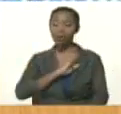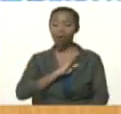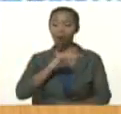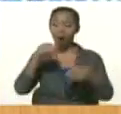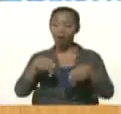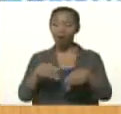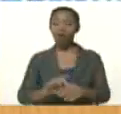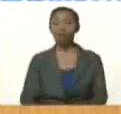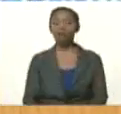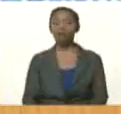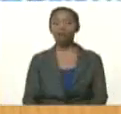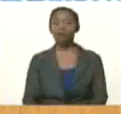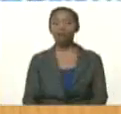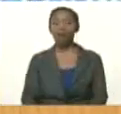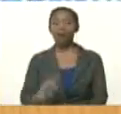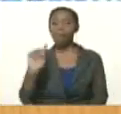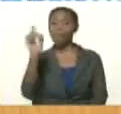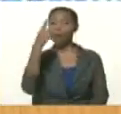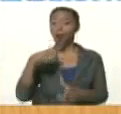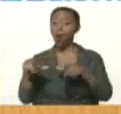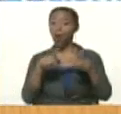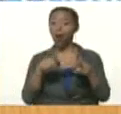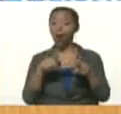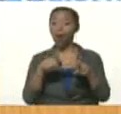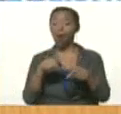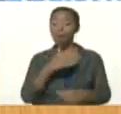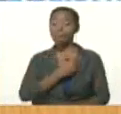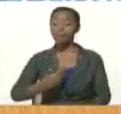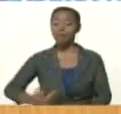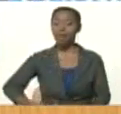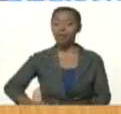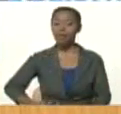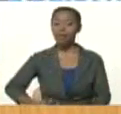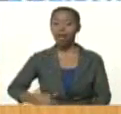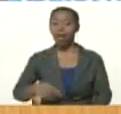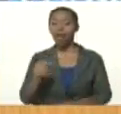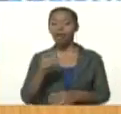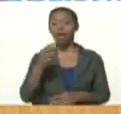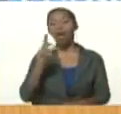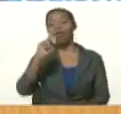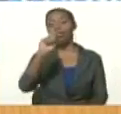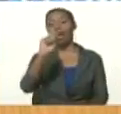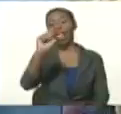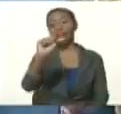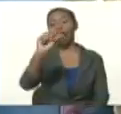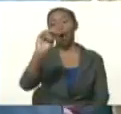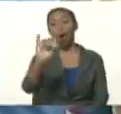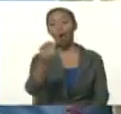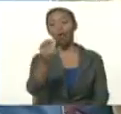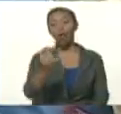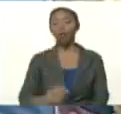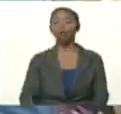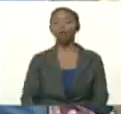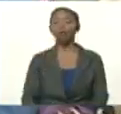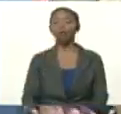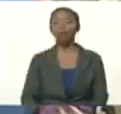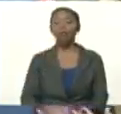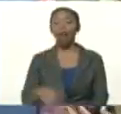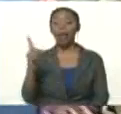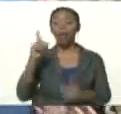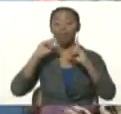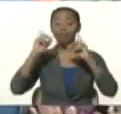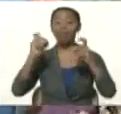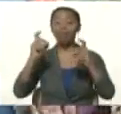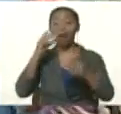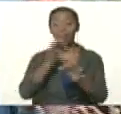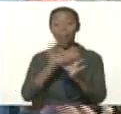En primer lugar, a Michael Moreno, presidente del Tribunal Supremo de Justicia. Es un fanático del Petro. Hemos hablado mucho